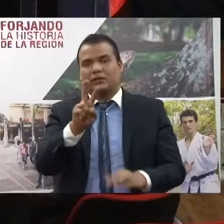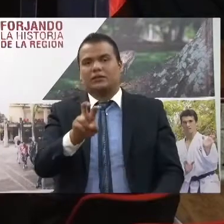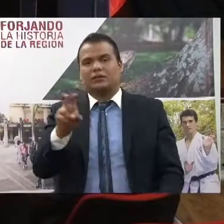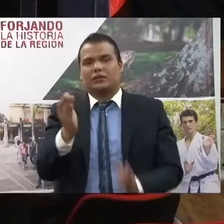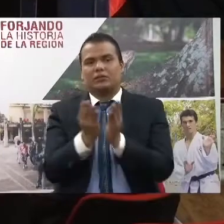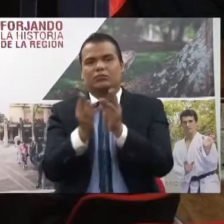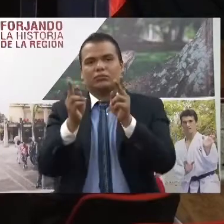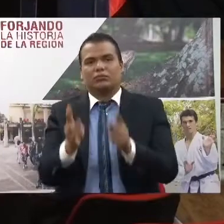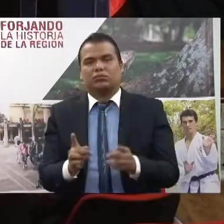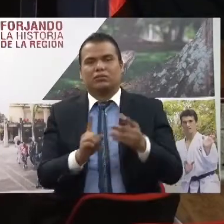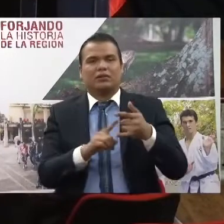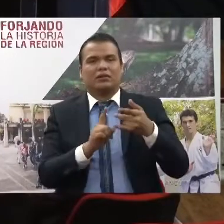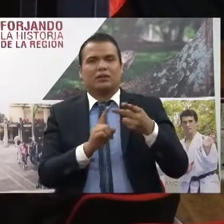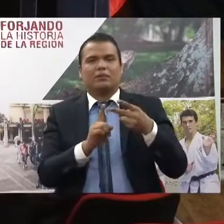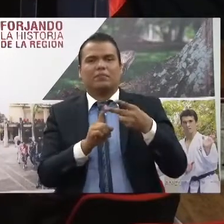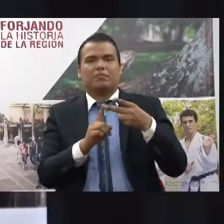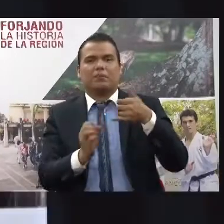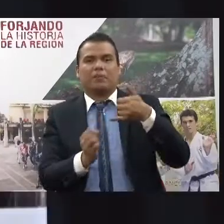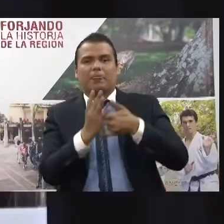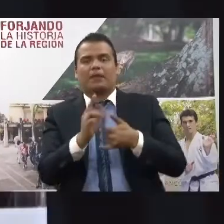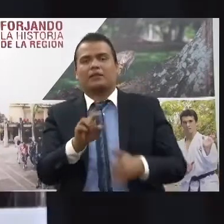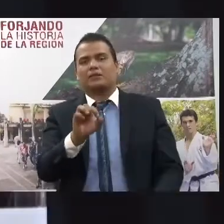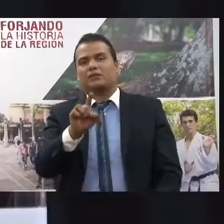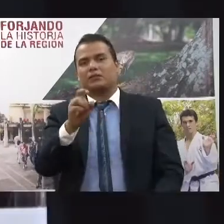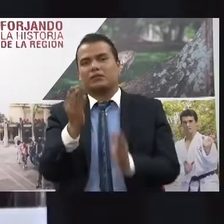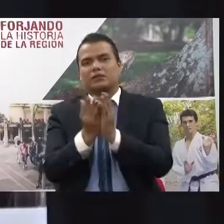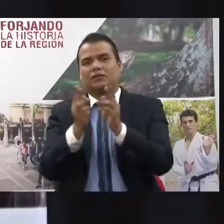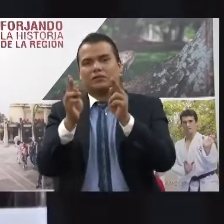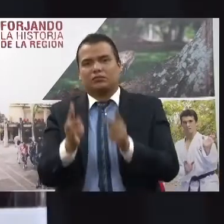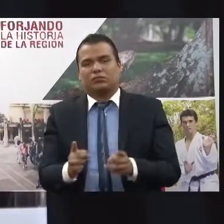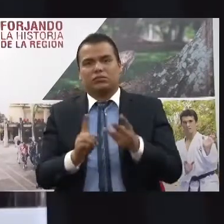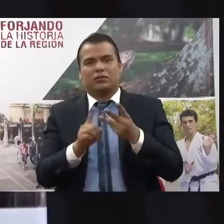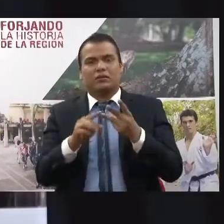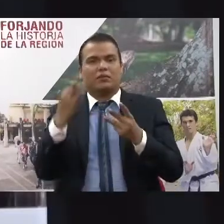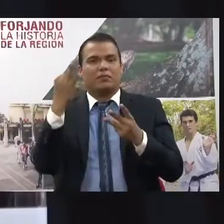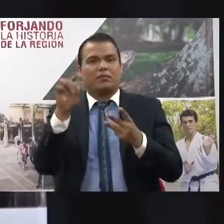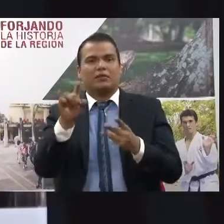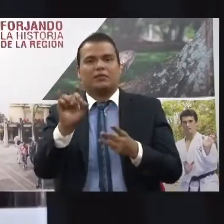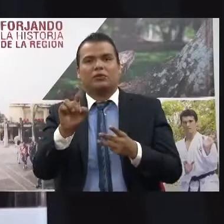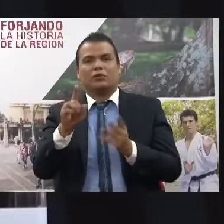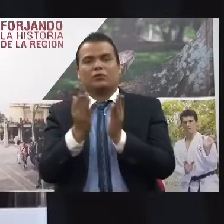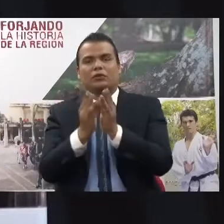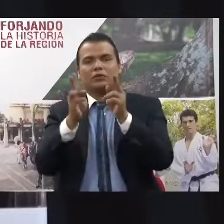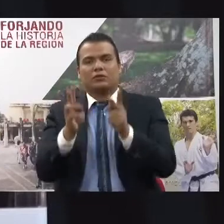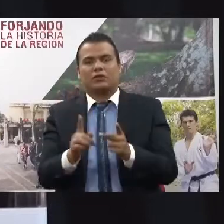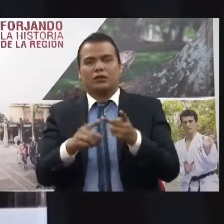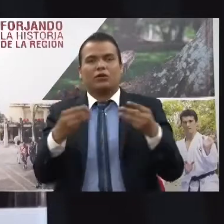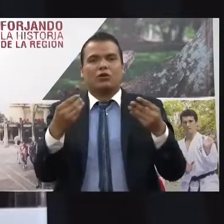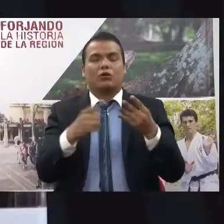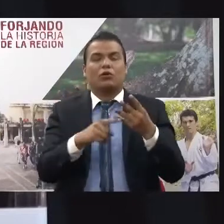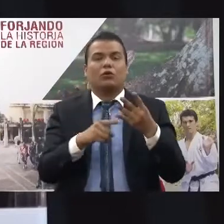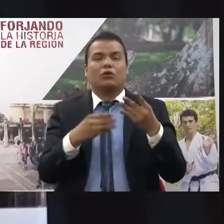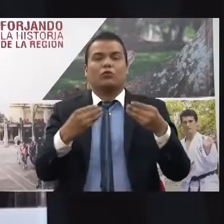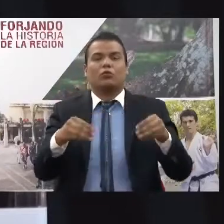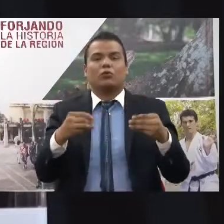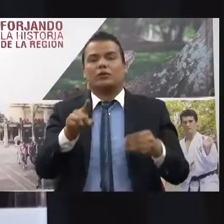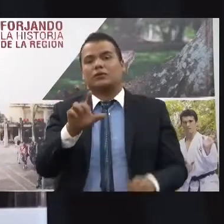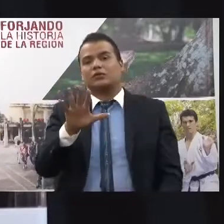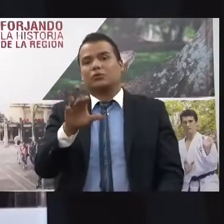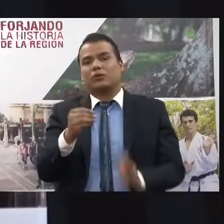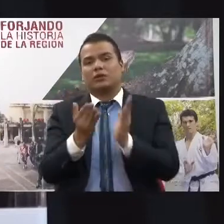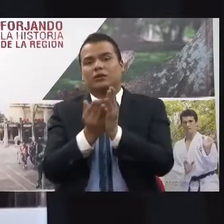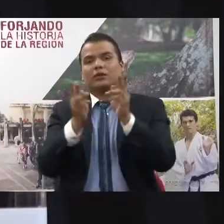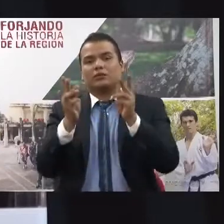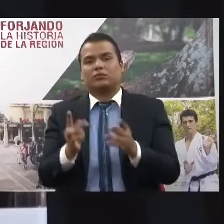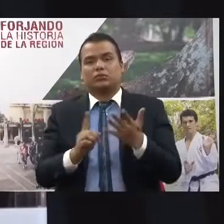Pacífico 106, Palmira 101, Tuluá 150, Yumbo 57